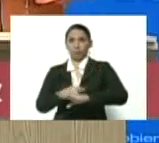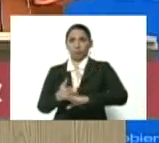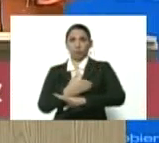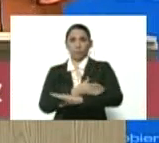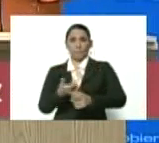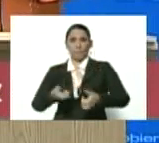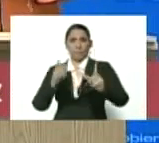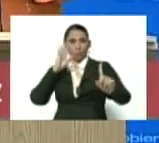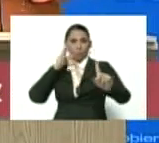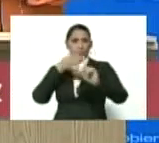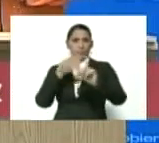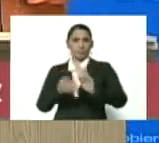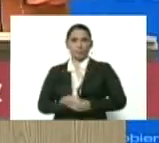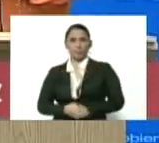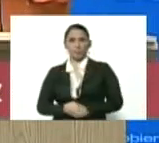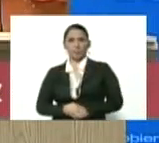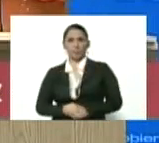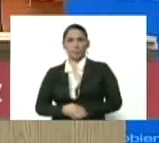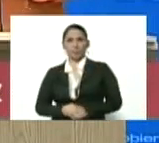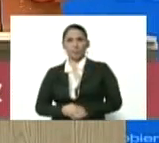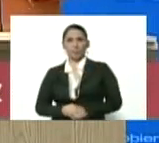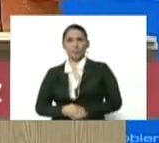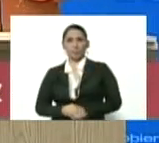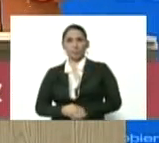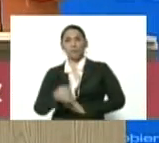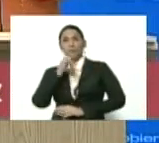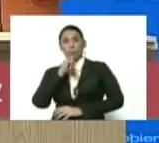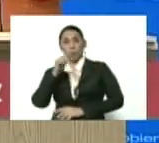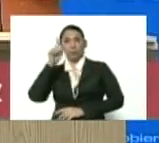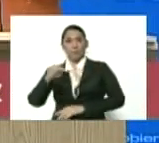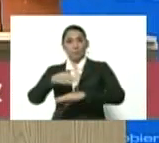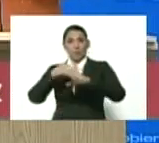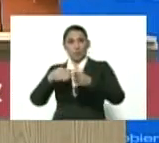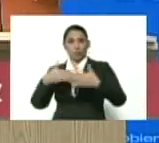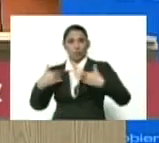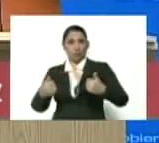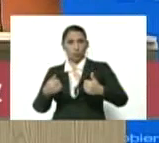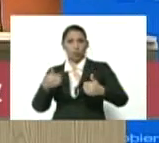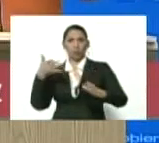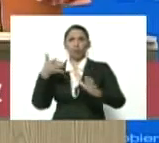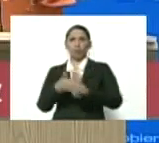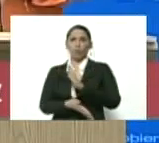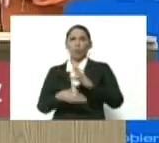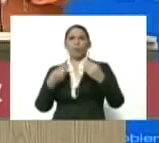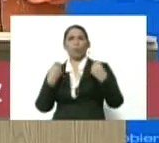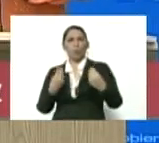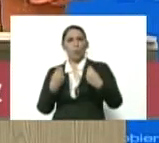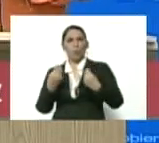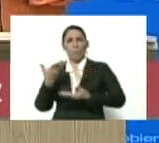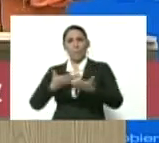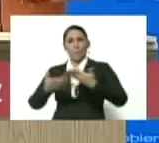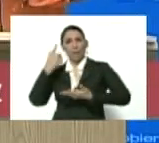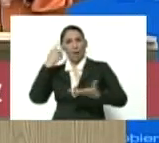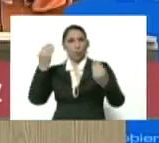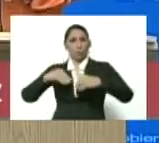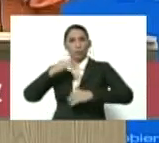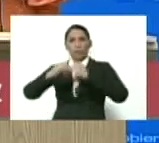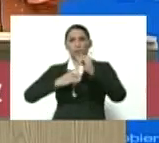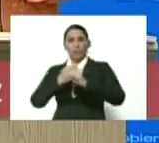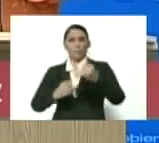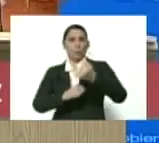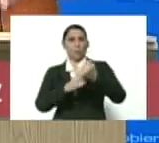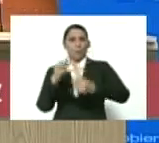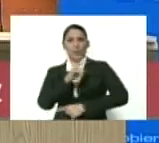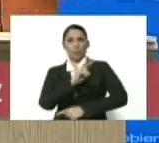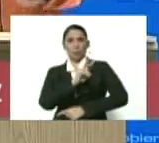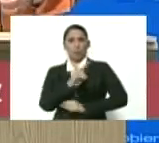el abordaje de los casos. Informó también nuestro ministro de cómo ha sido la cooperación internacional para apoyar a